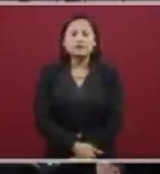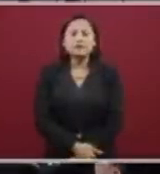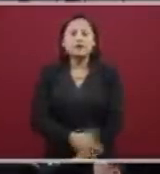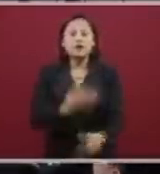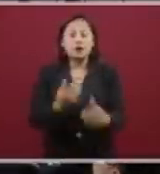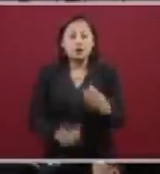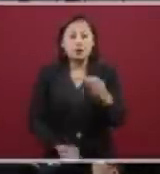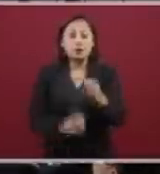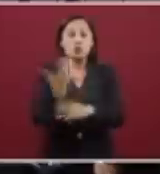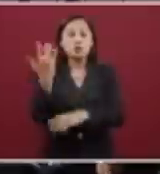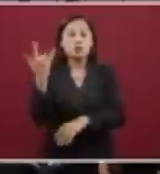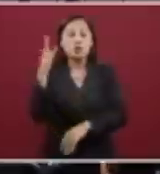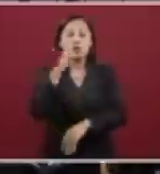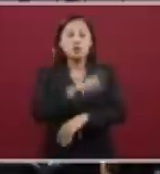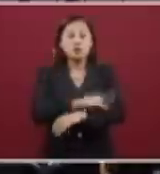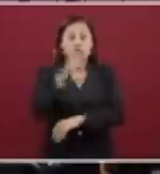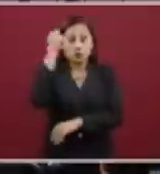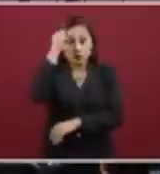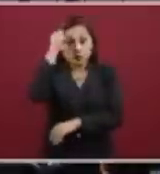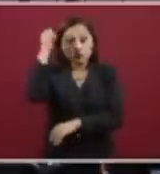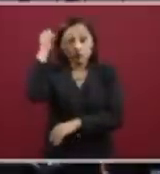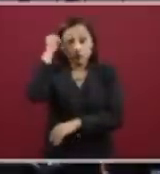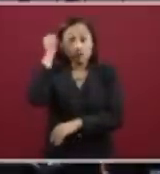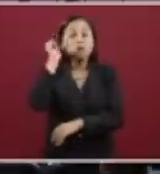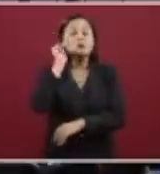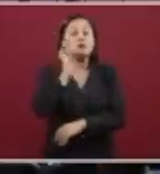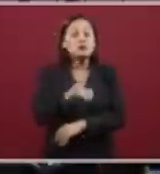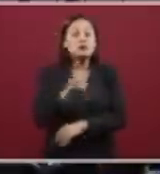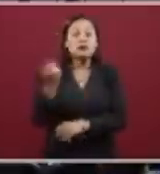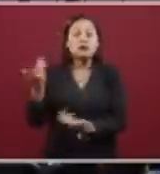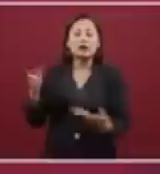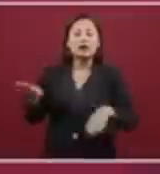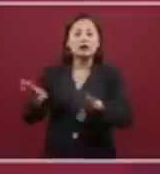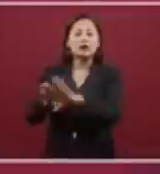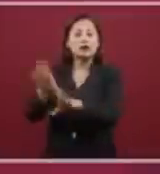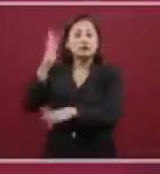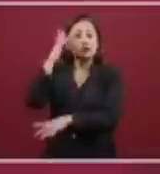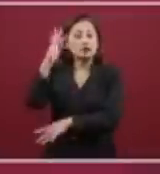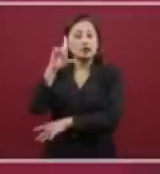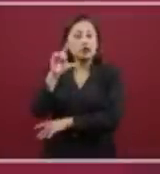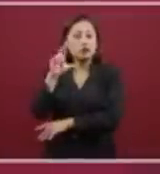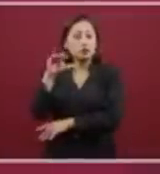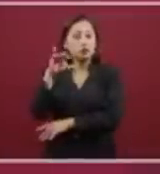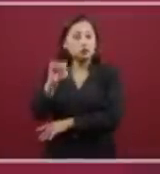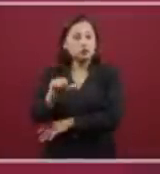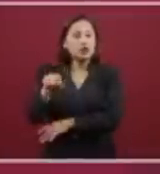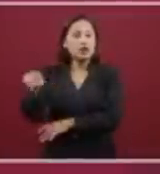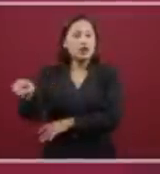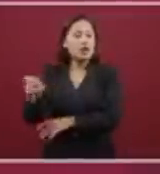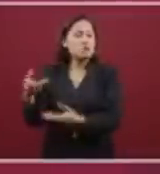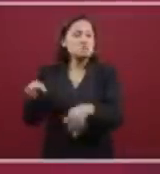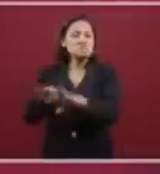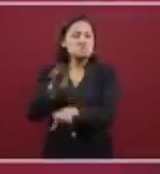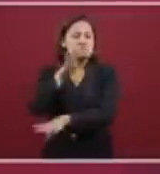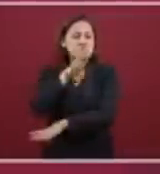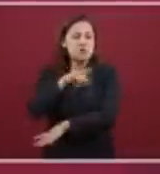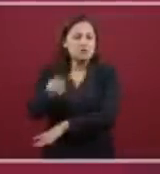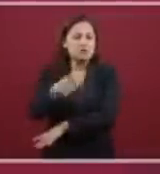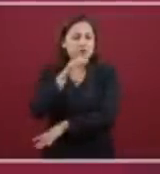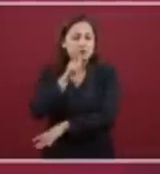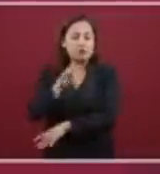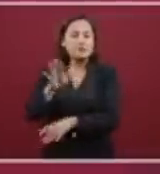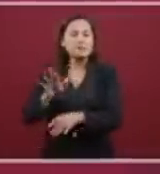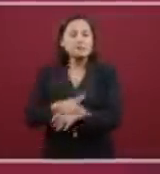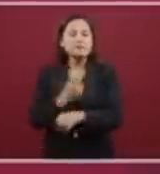en texcoco implicaba el cierre de santa lucia y del aeropuerto benito juárez en el mismo instante en que se inaugurará ya que el uso simultáneo